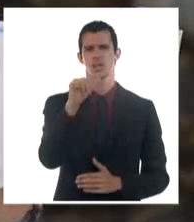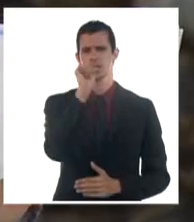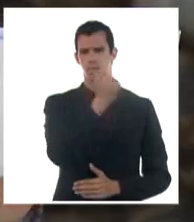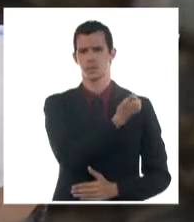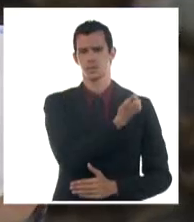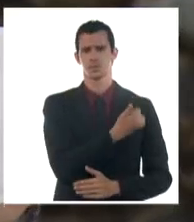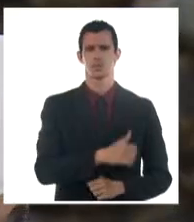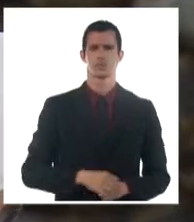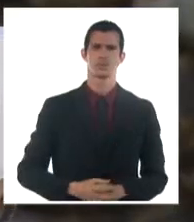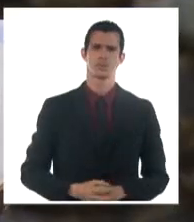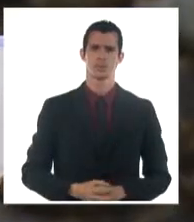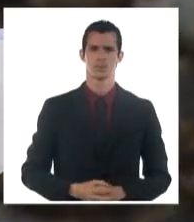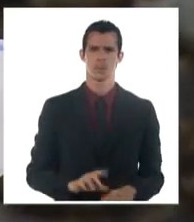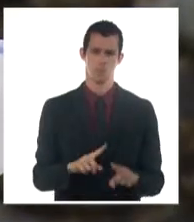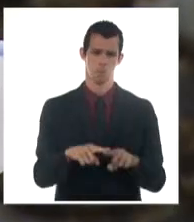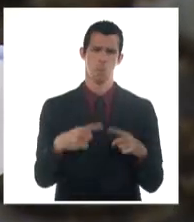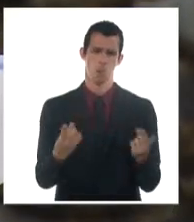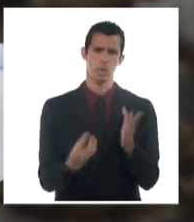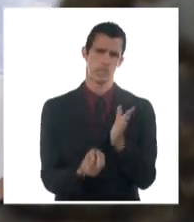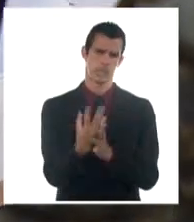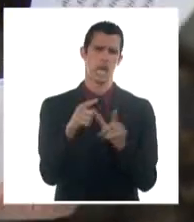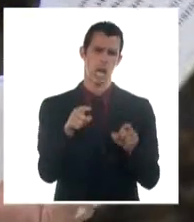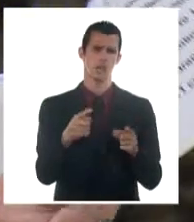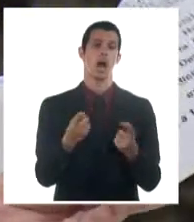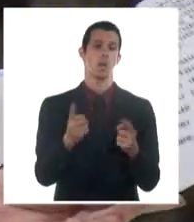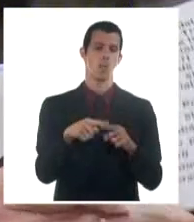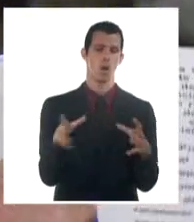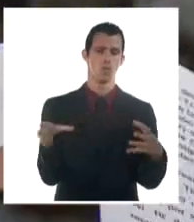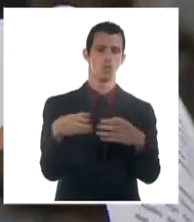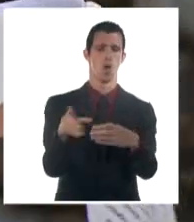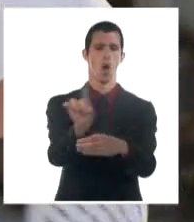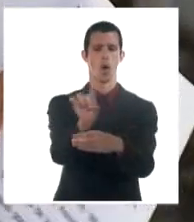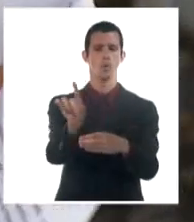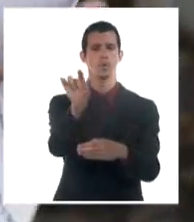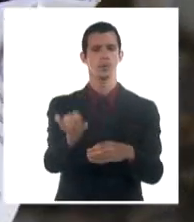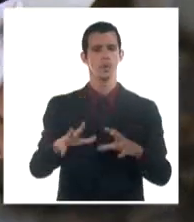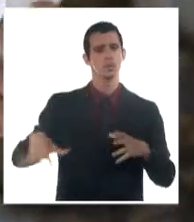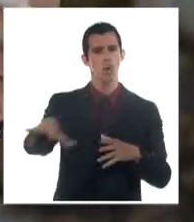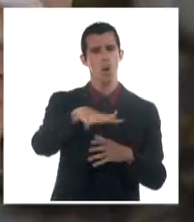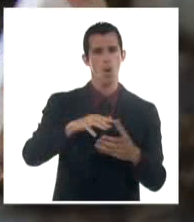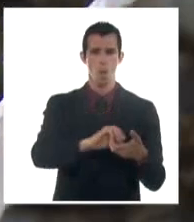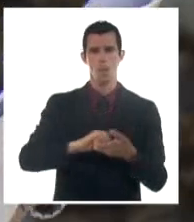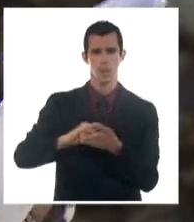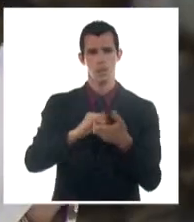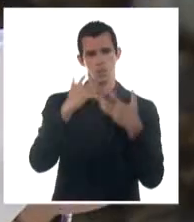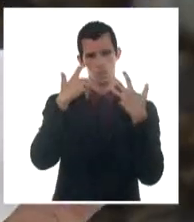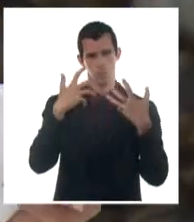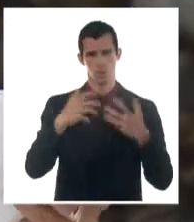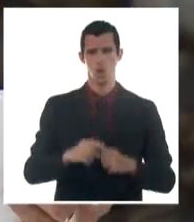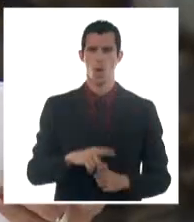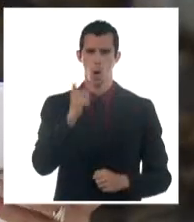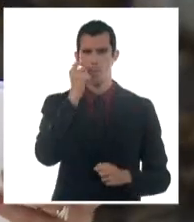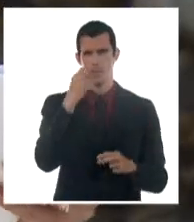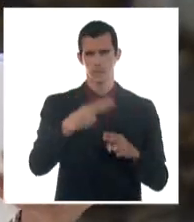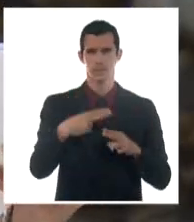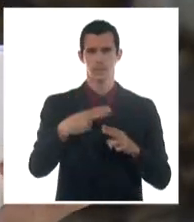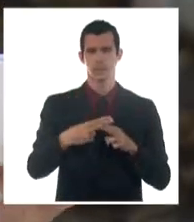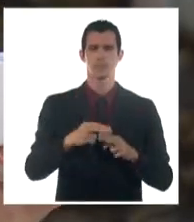reconocer extraordinarios méritos laborales a 11 compañeros. Miguel Ángel Barné